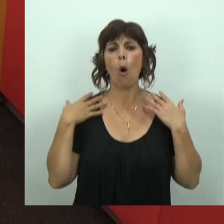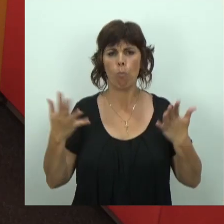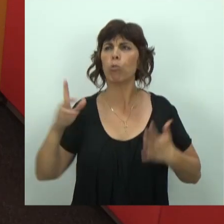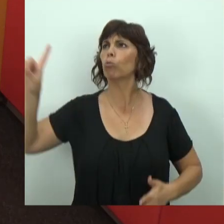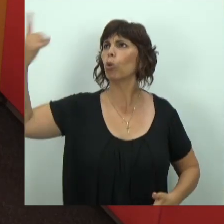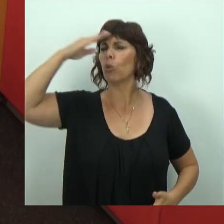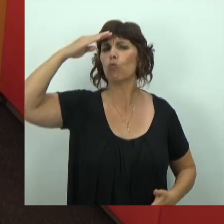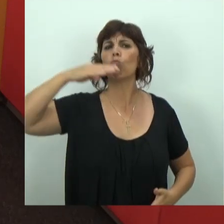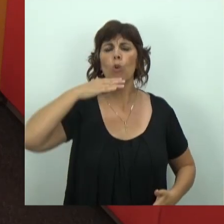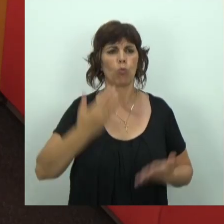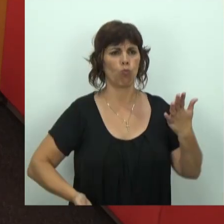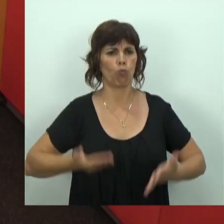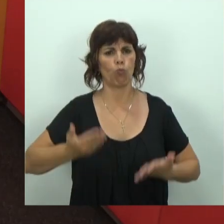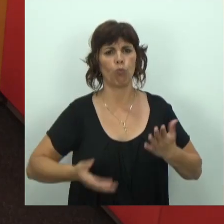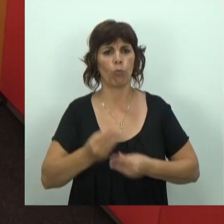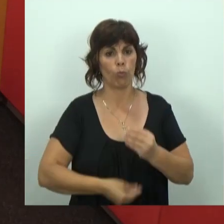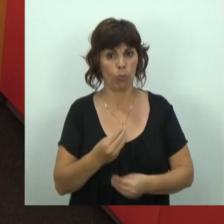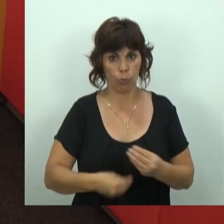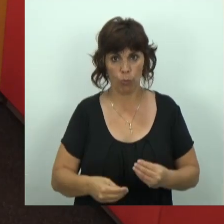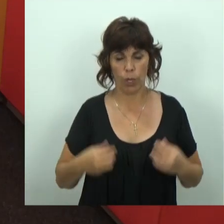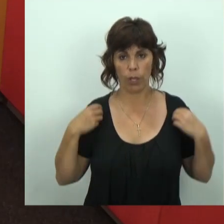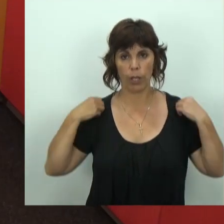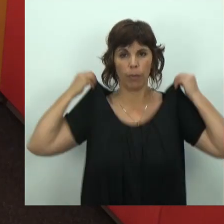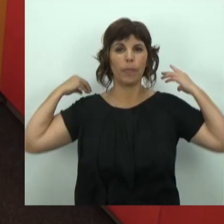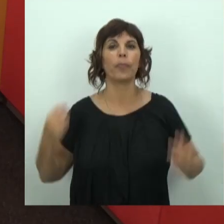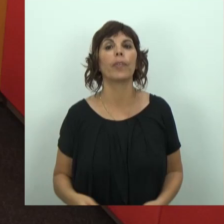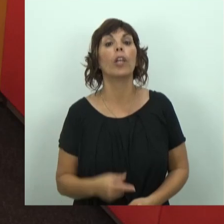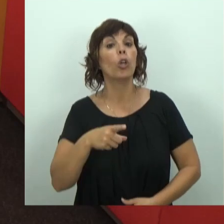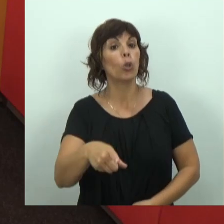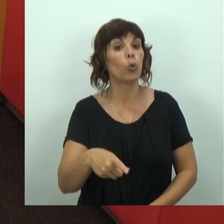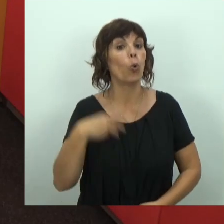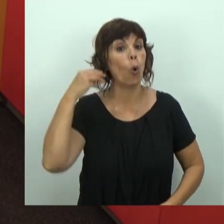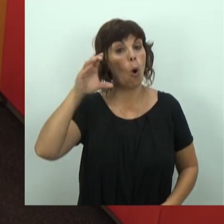justicia. ¿Pero quieres oír una cosa graciosa, querido oyente?